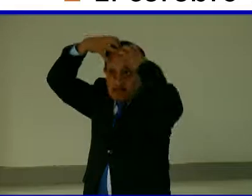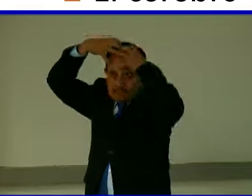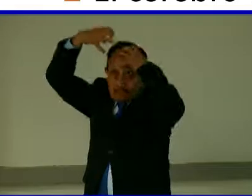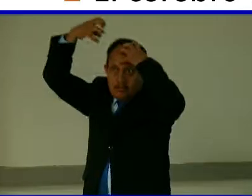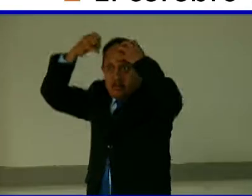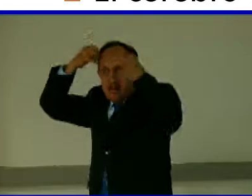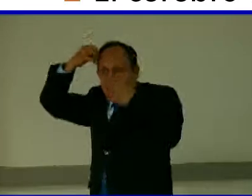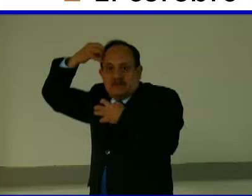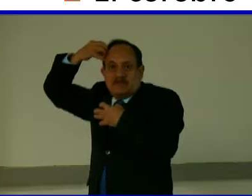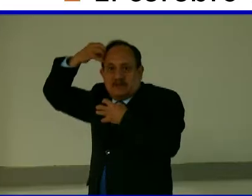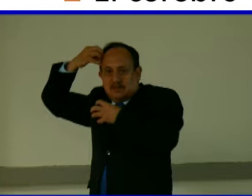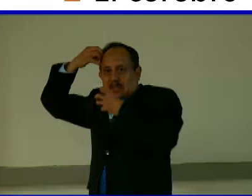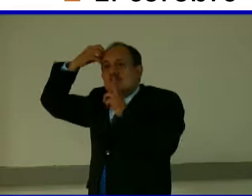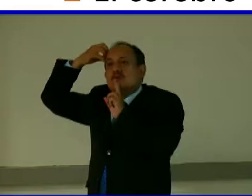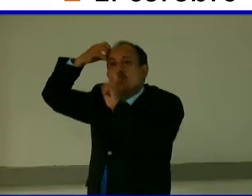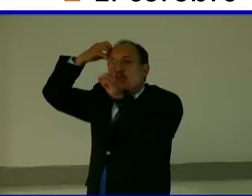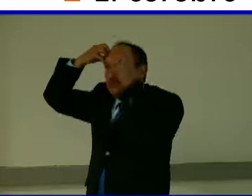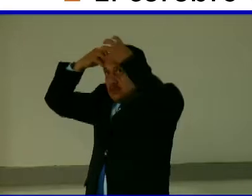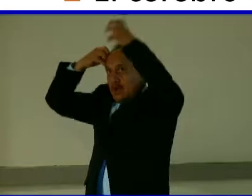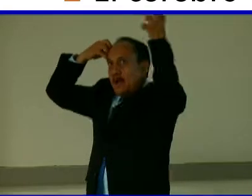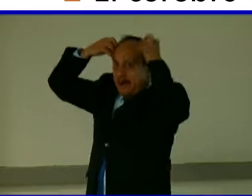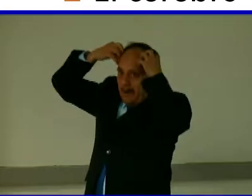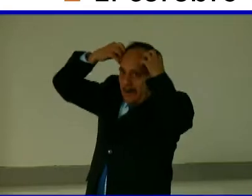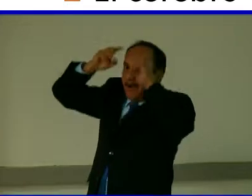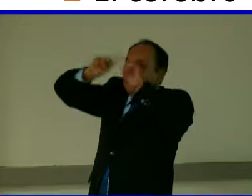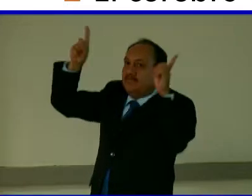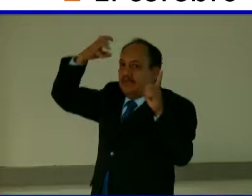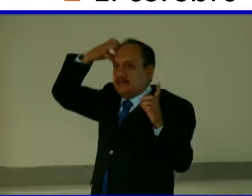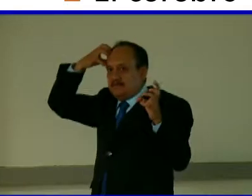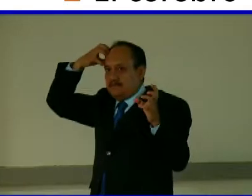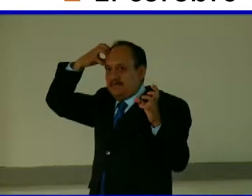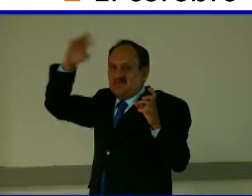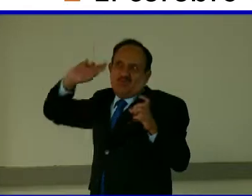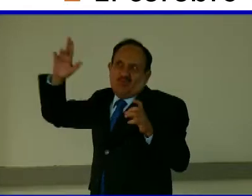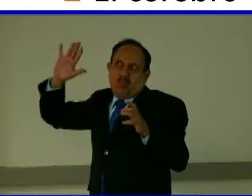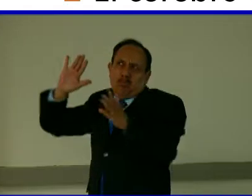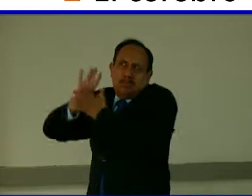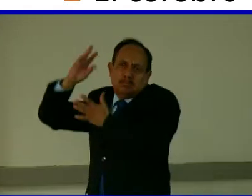donde proceso la voz. Y eso es lo que nos permite